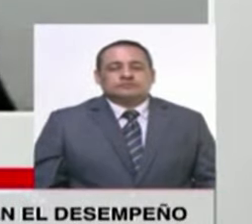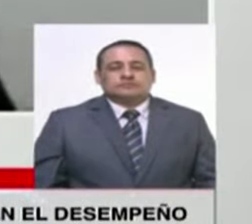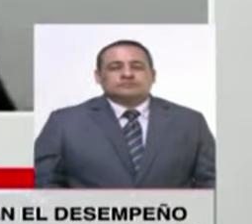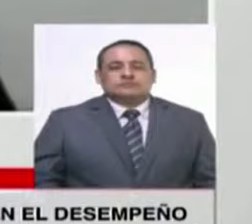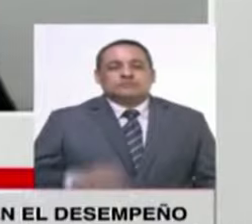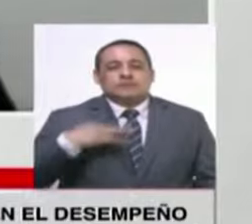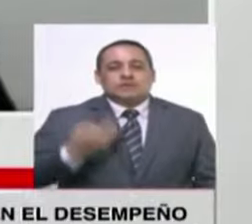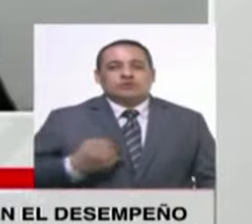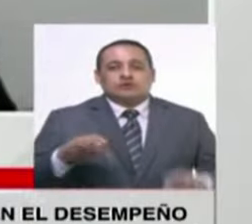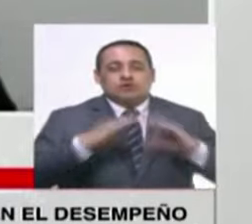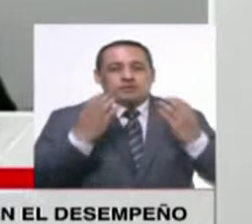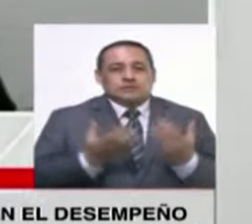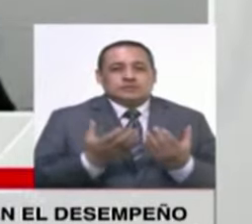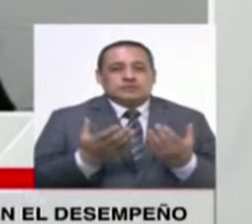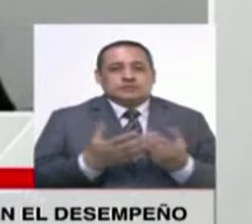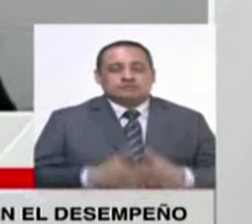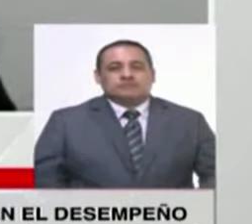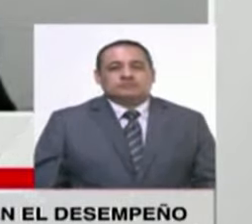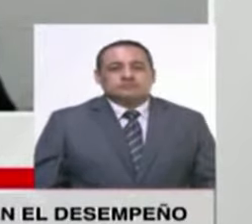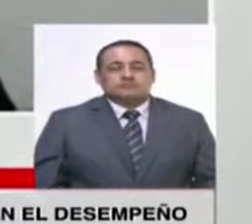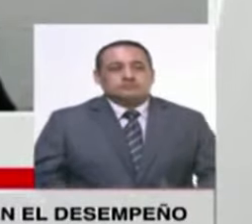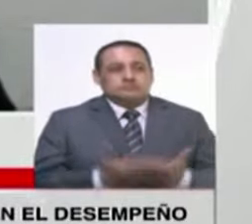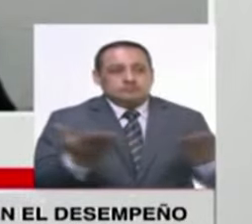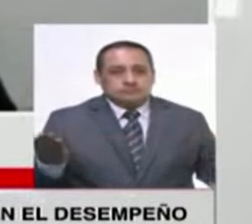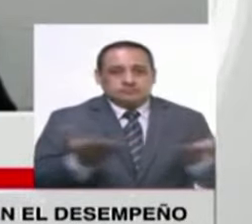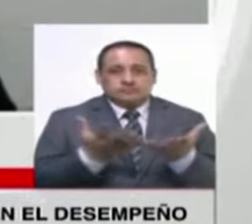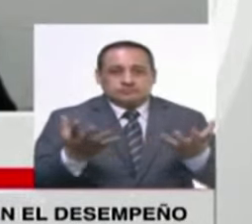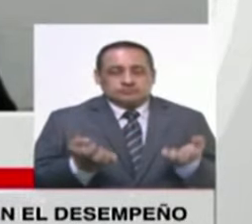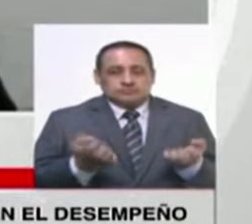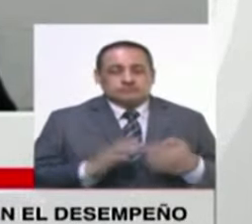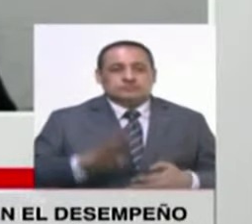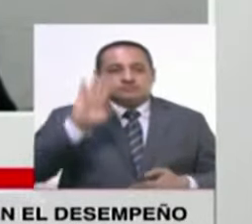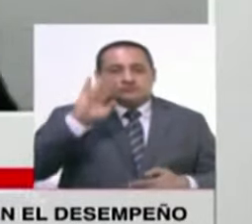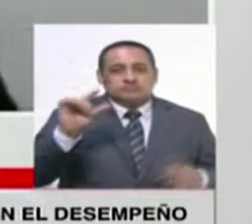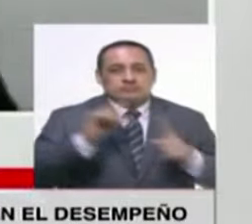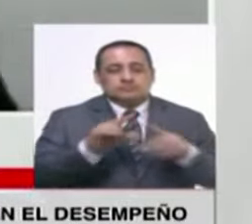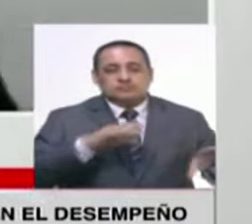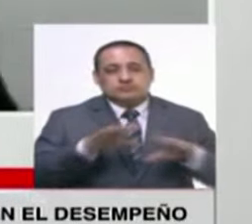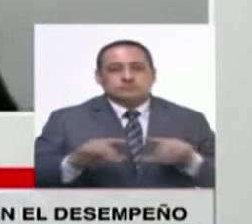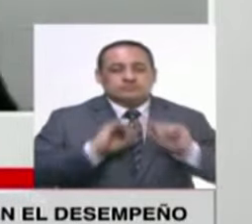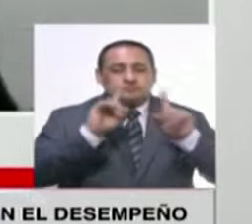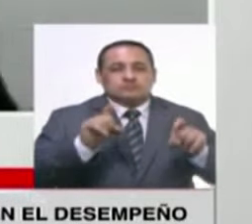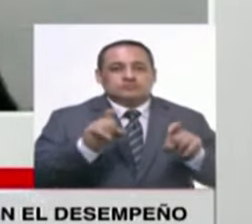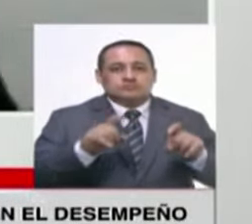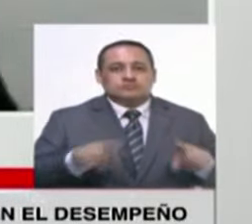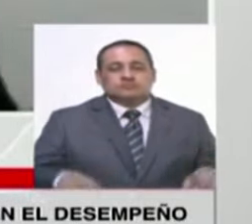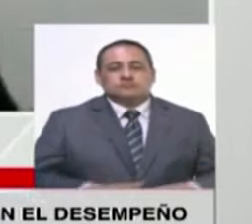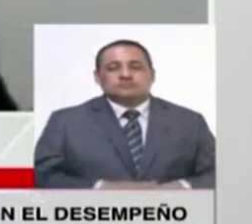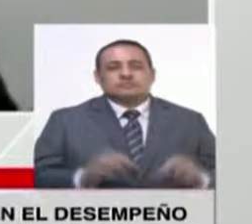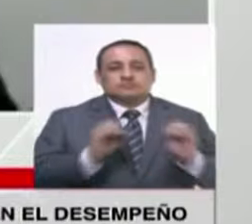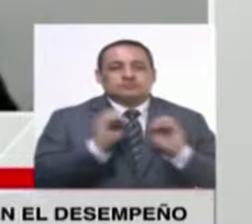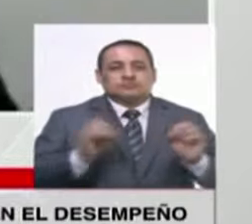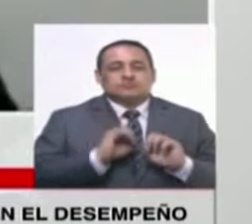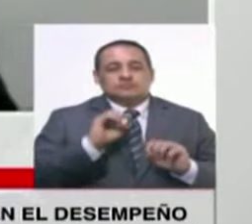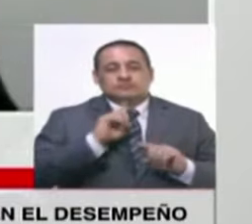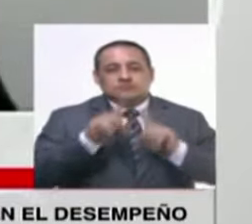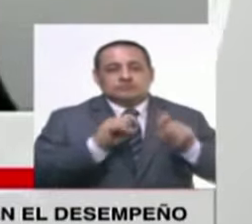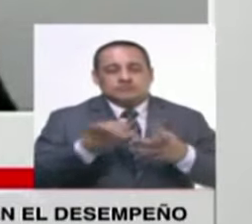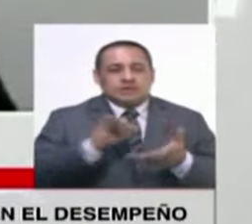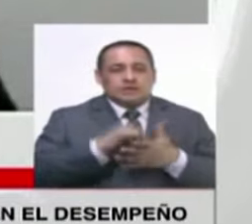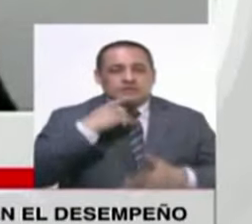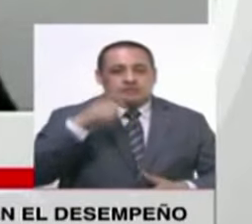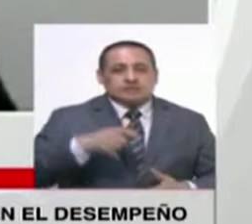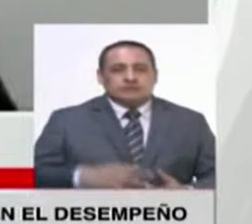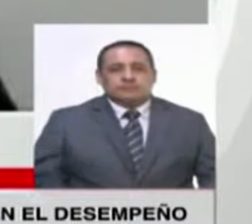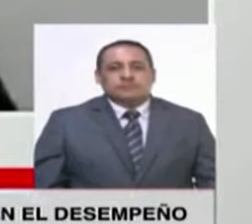Señores congresistas, se les cede el uso de la palabra para que puedan hacer sus interrogantes o comentarios que crean